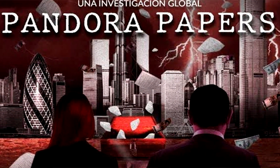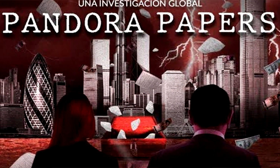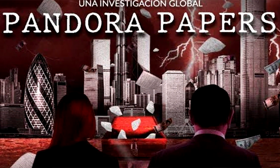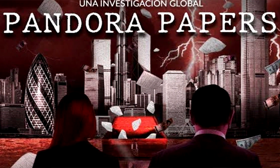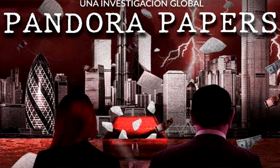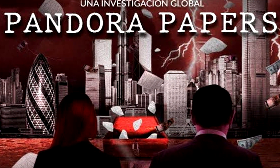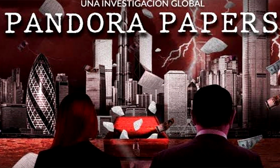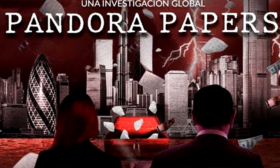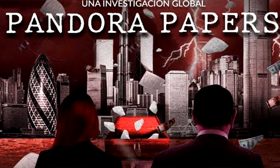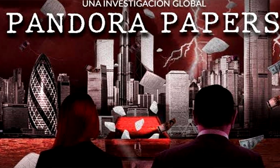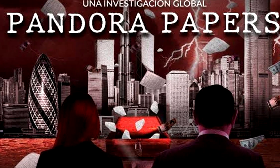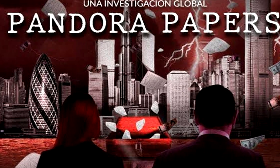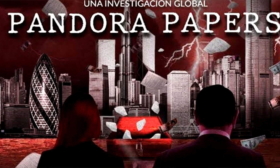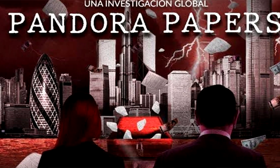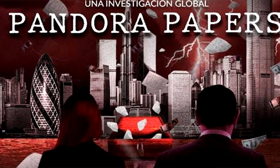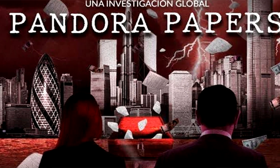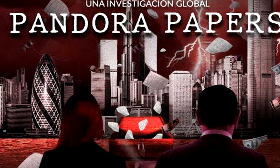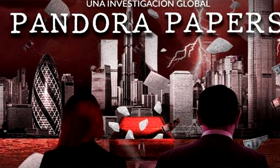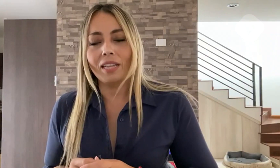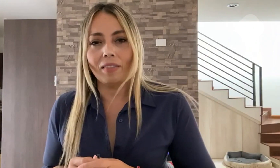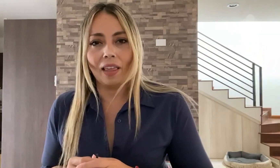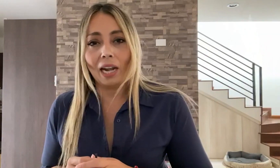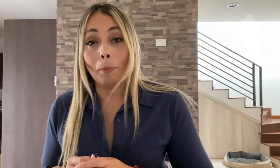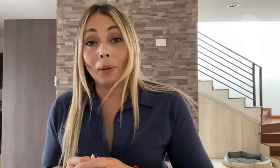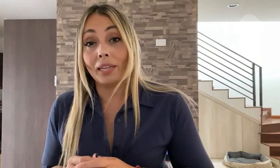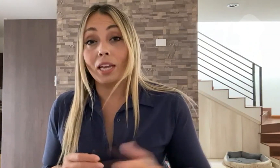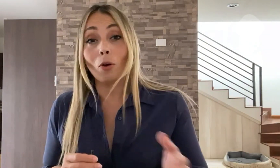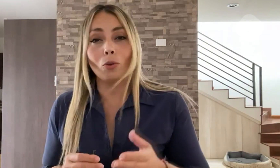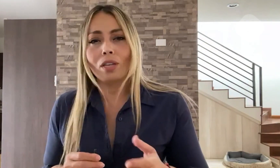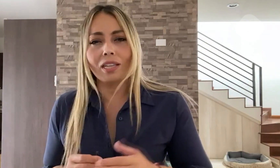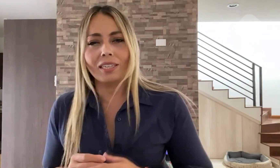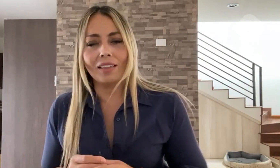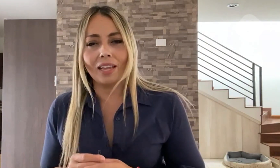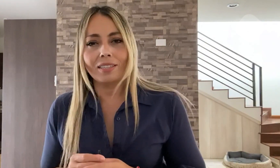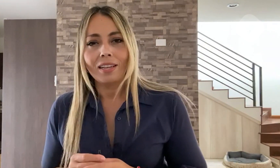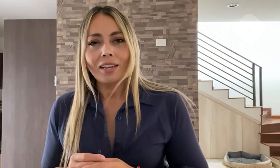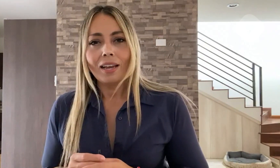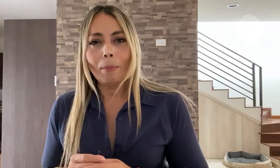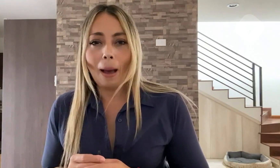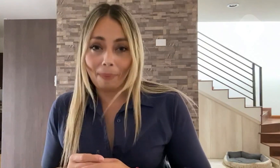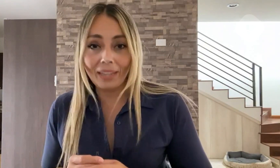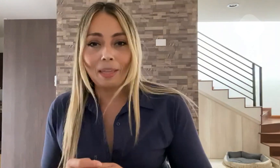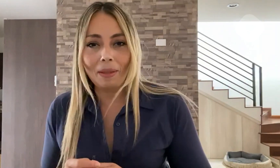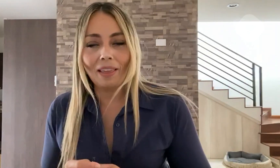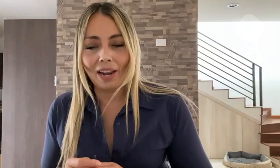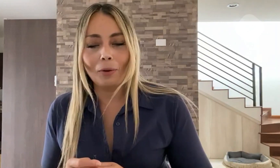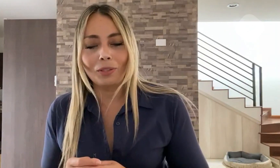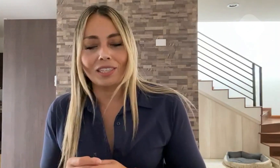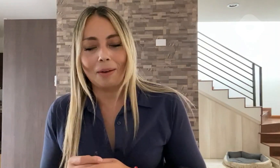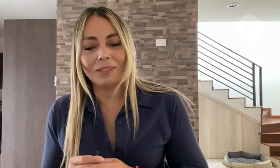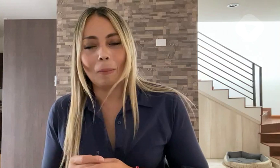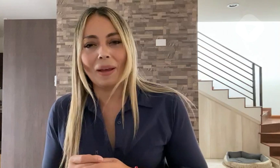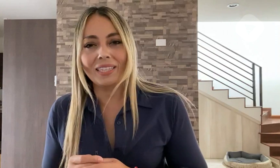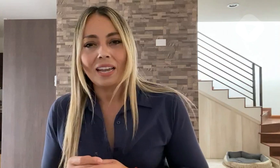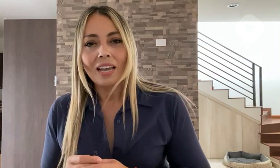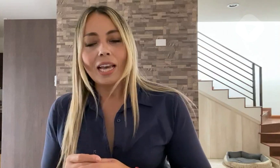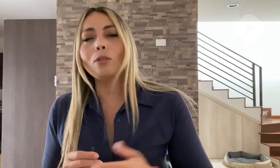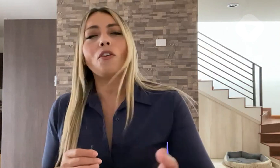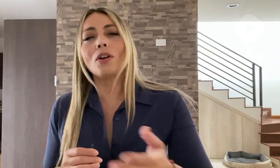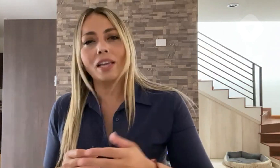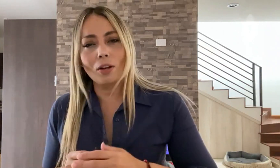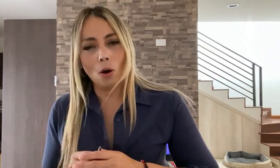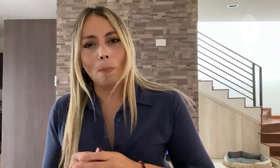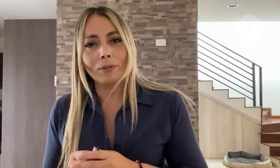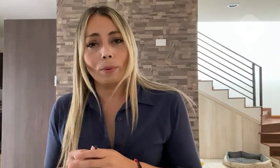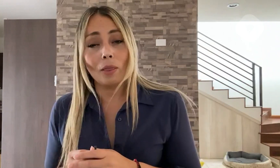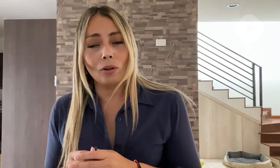ilícito. Obviamente la pregunta es obligada al presidente de la República, quien conduce las riendas aparentemente de la justicia en nuestro país. Esto